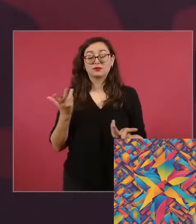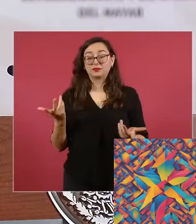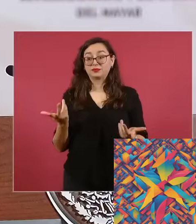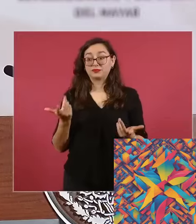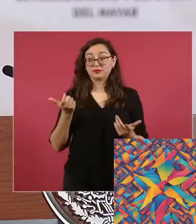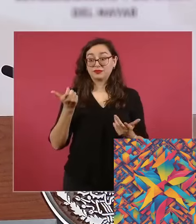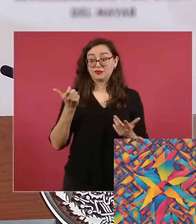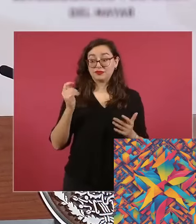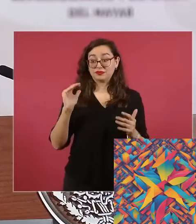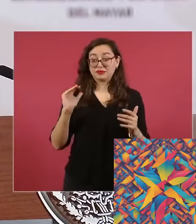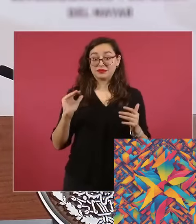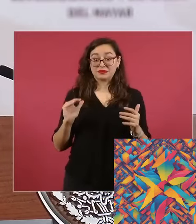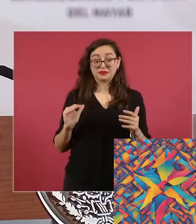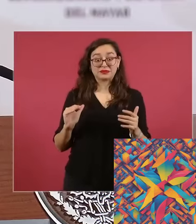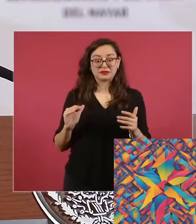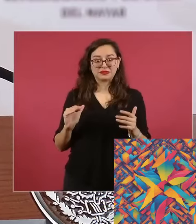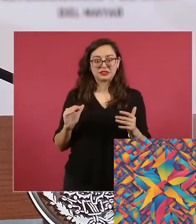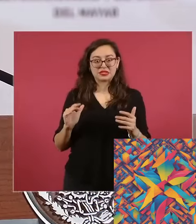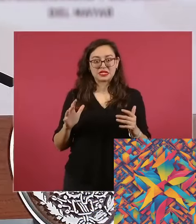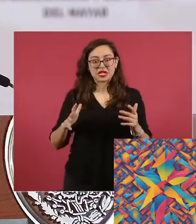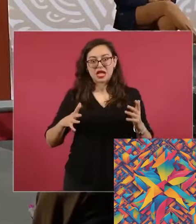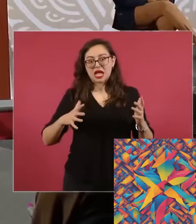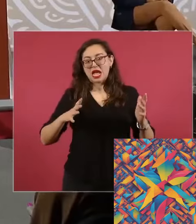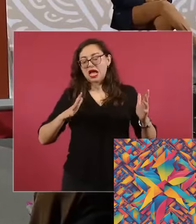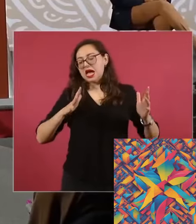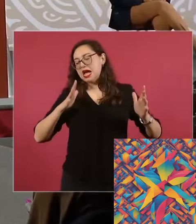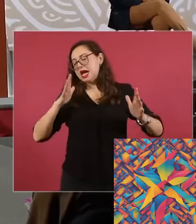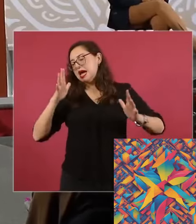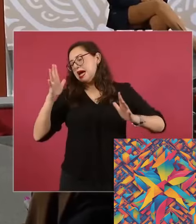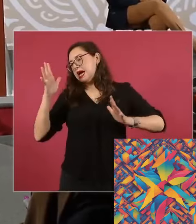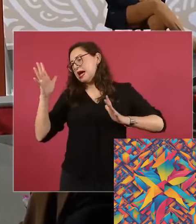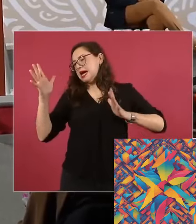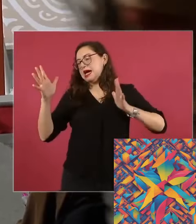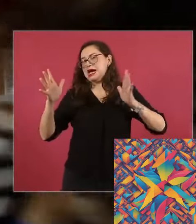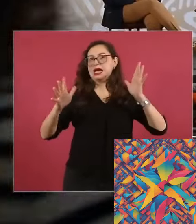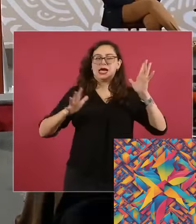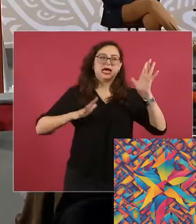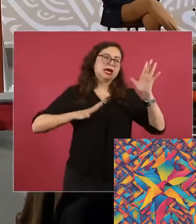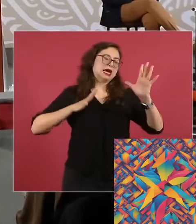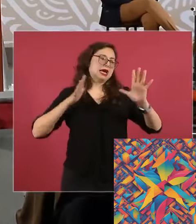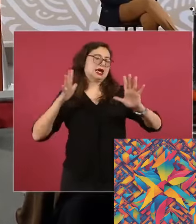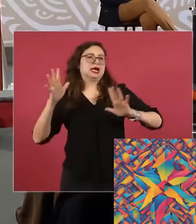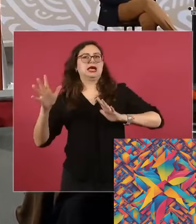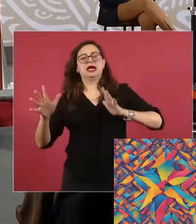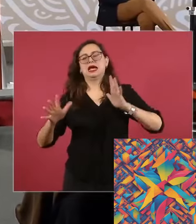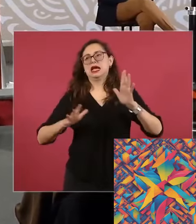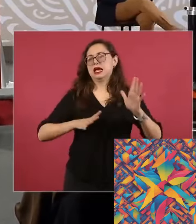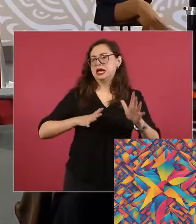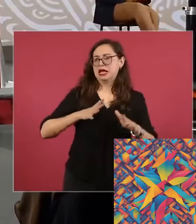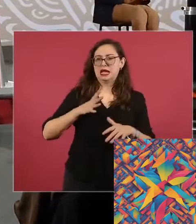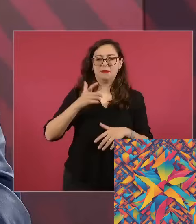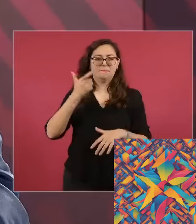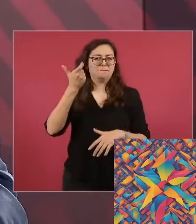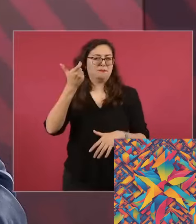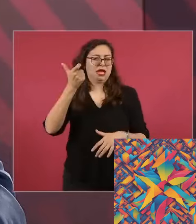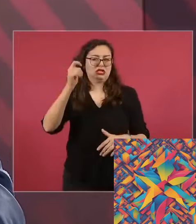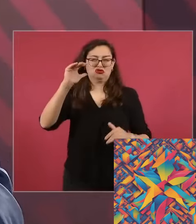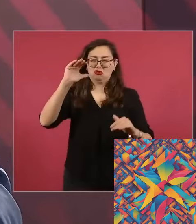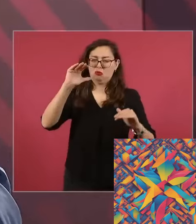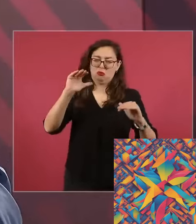del país sino también una nueva generación de líderes que buscan continuar con la visión de un México más justo y equitativo